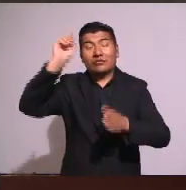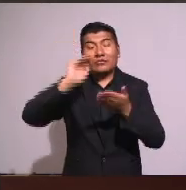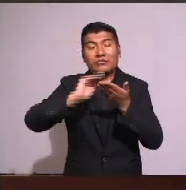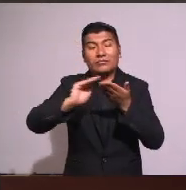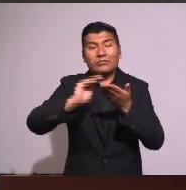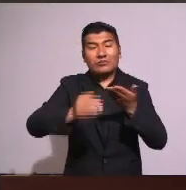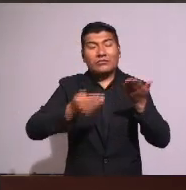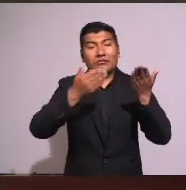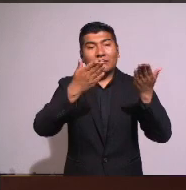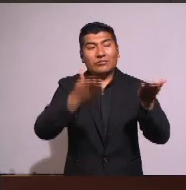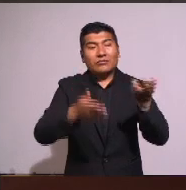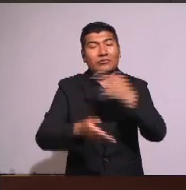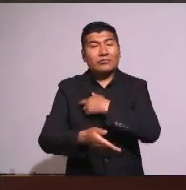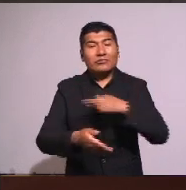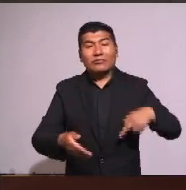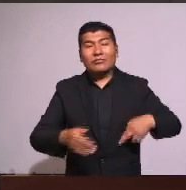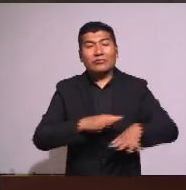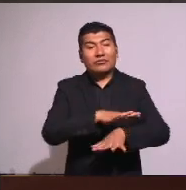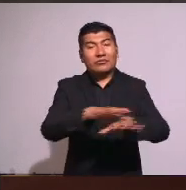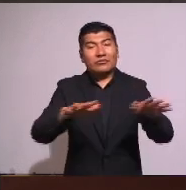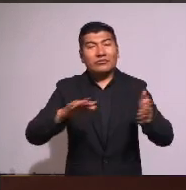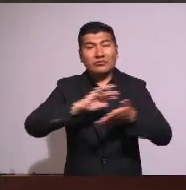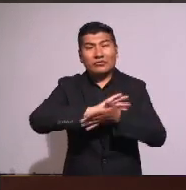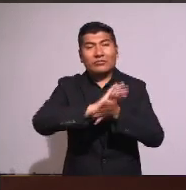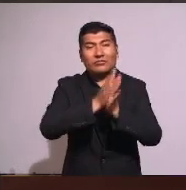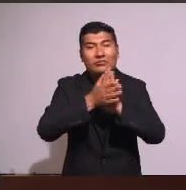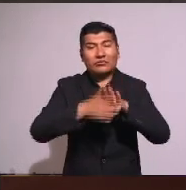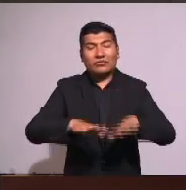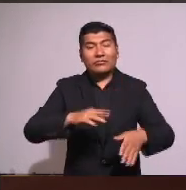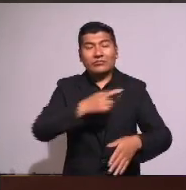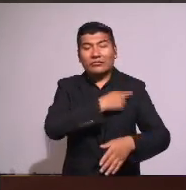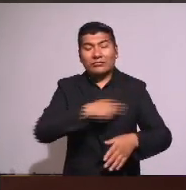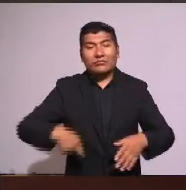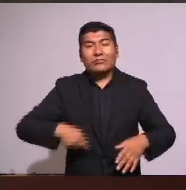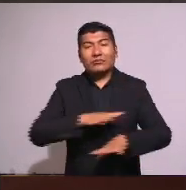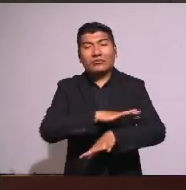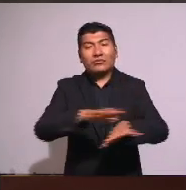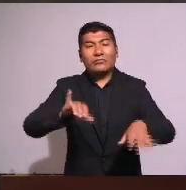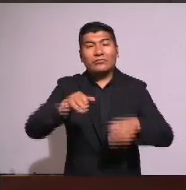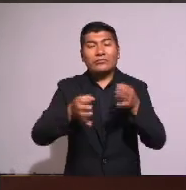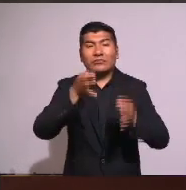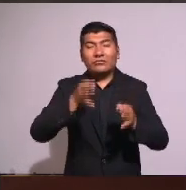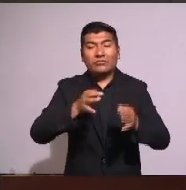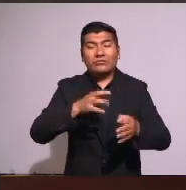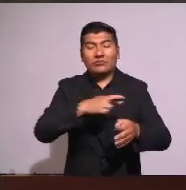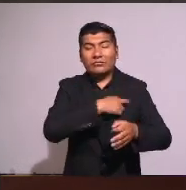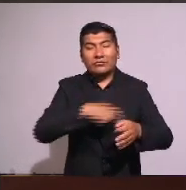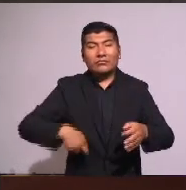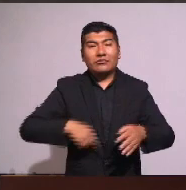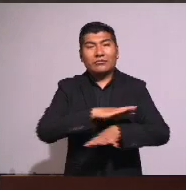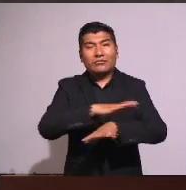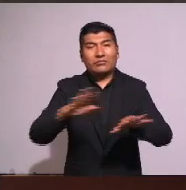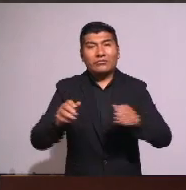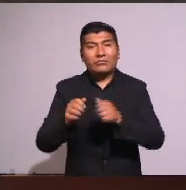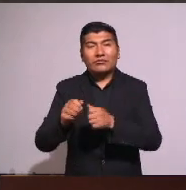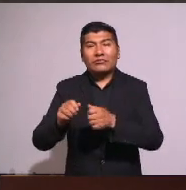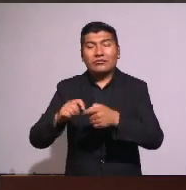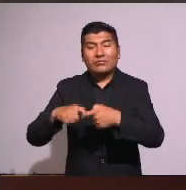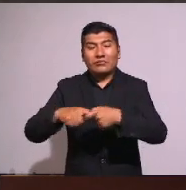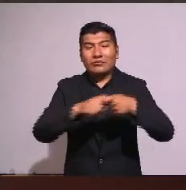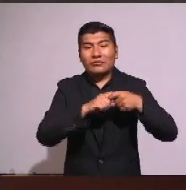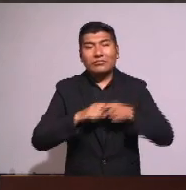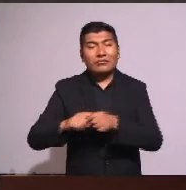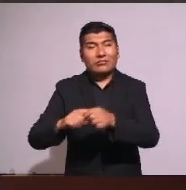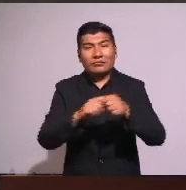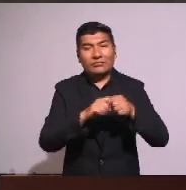misericordioso, reino de paz, reino de justicia, reino de solidaridad.